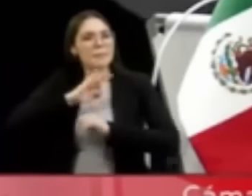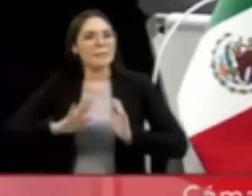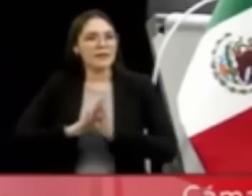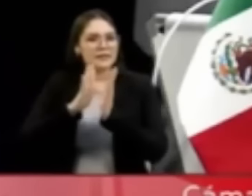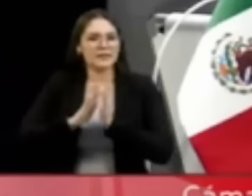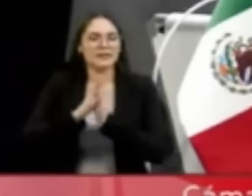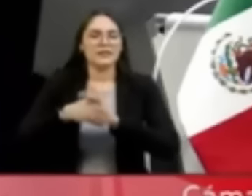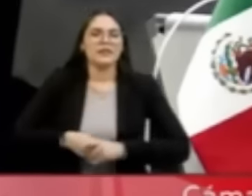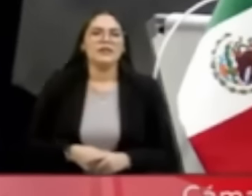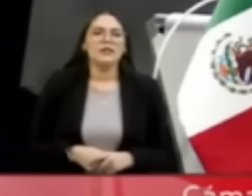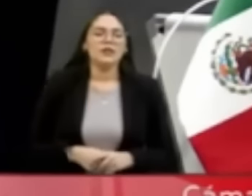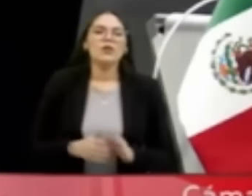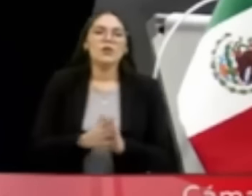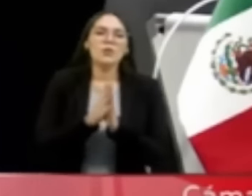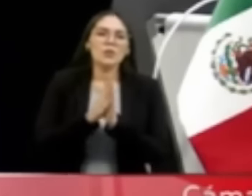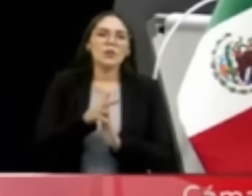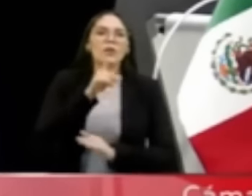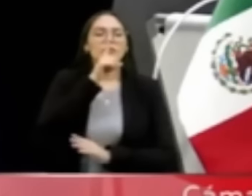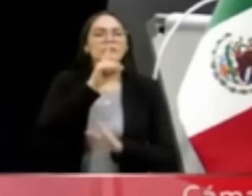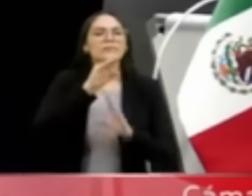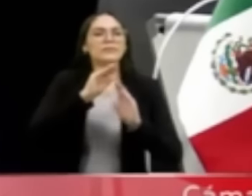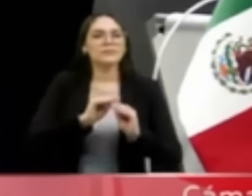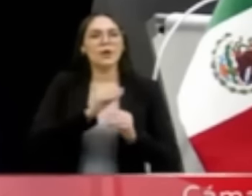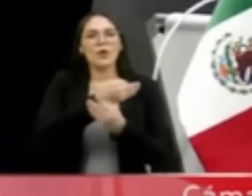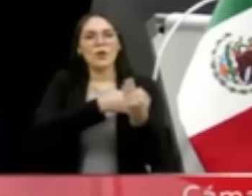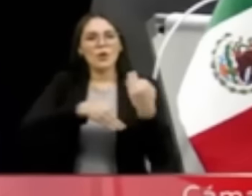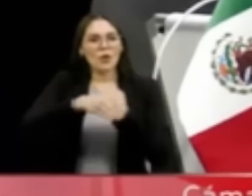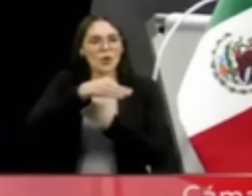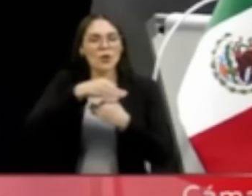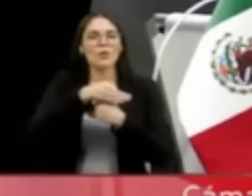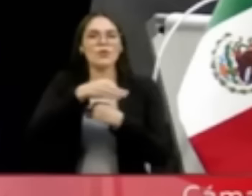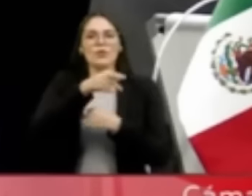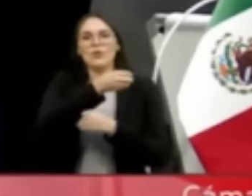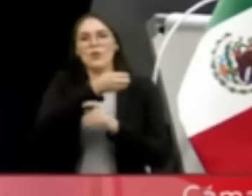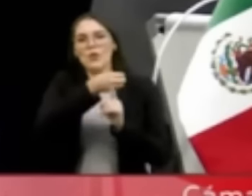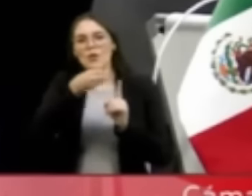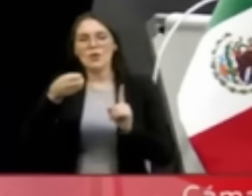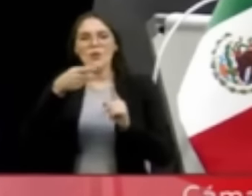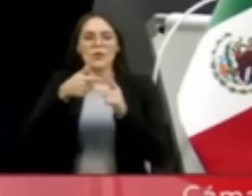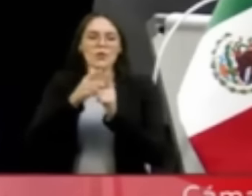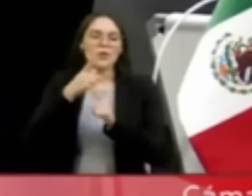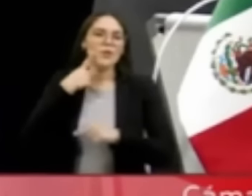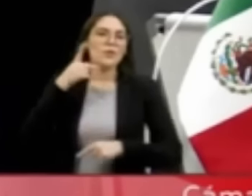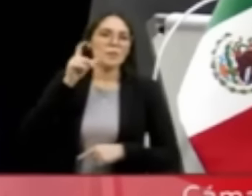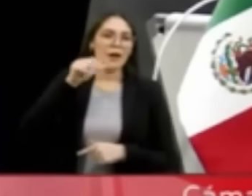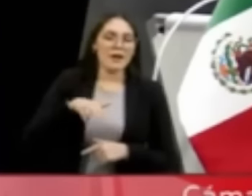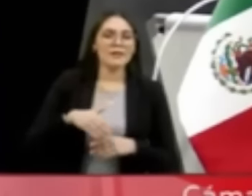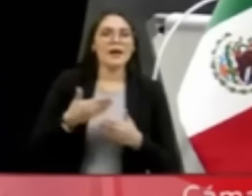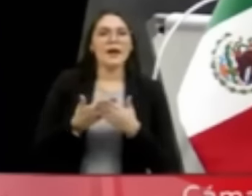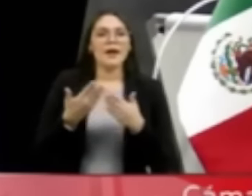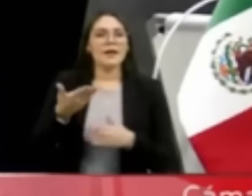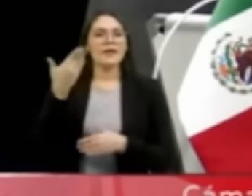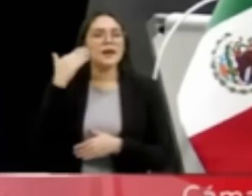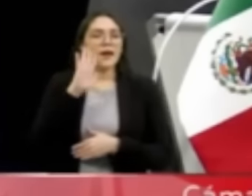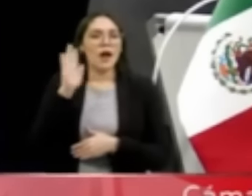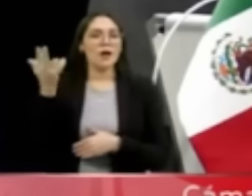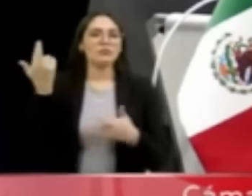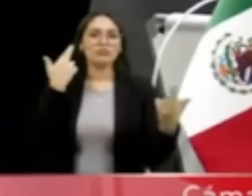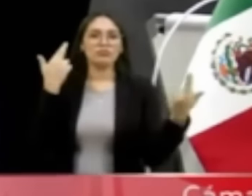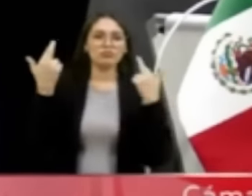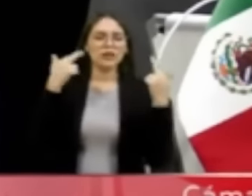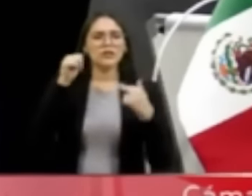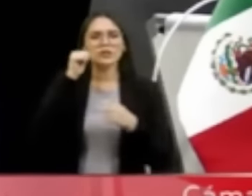Guarden silencio, senadoras y senadores de Acción Nacional. Hemos escuchado con todo